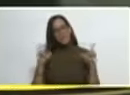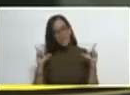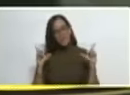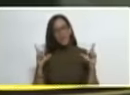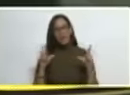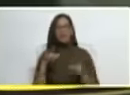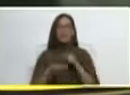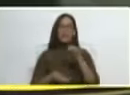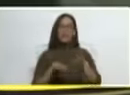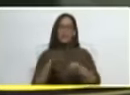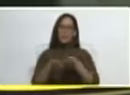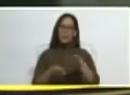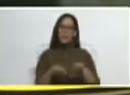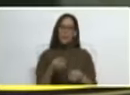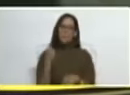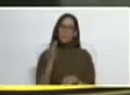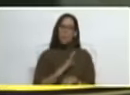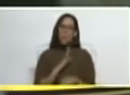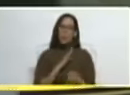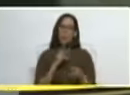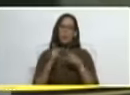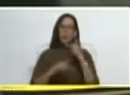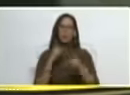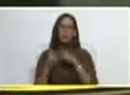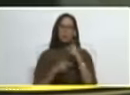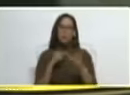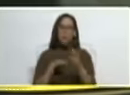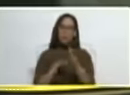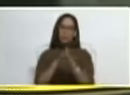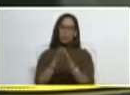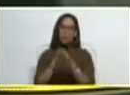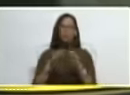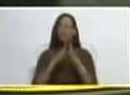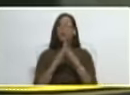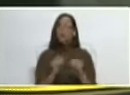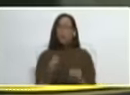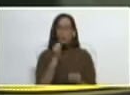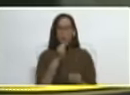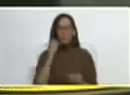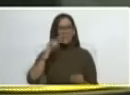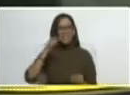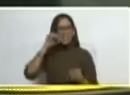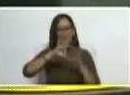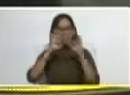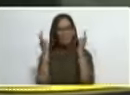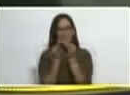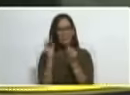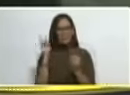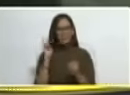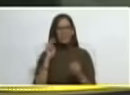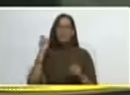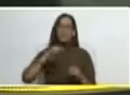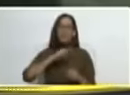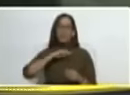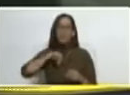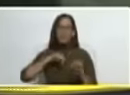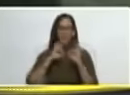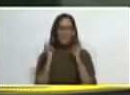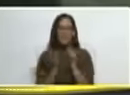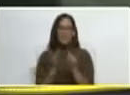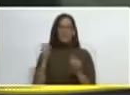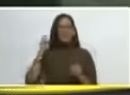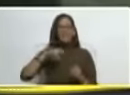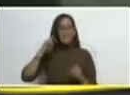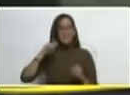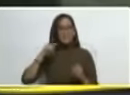propios produciendo todos los alimentos que necesita la familia venezolana, que necesita nuestra familia, que